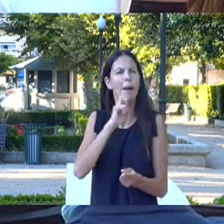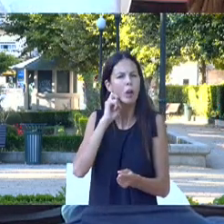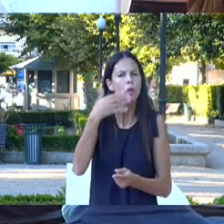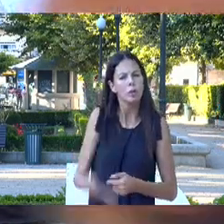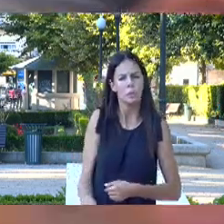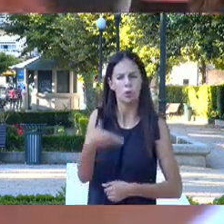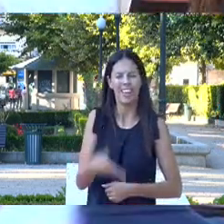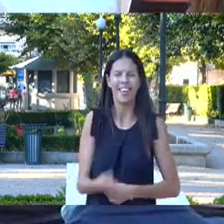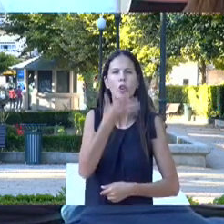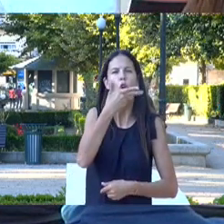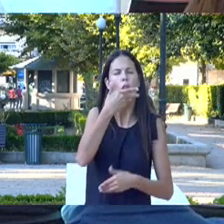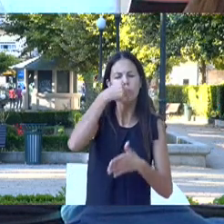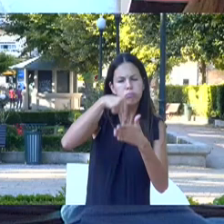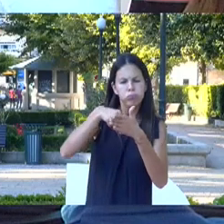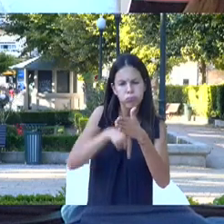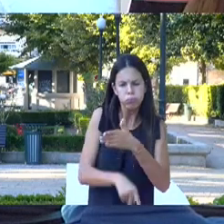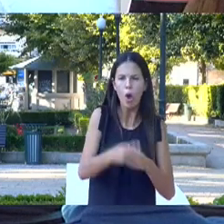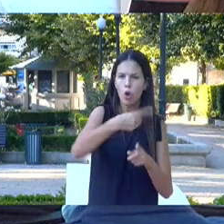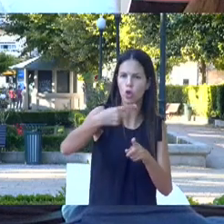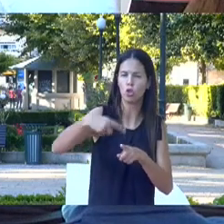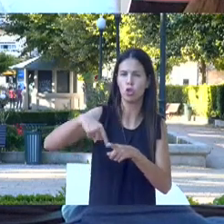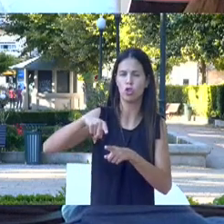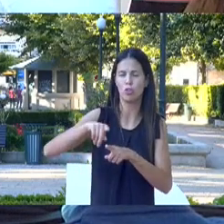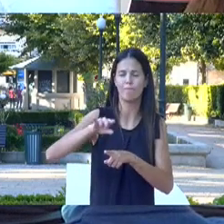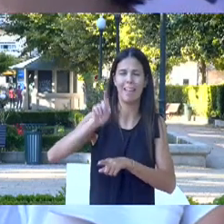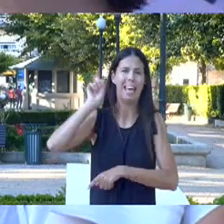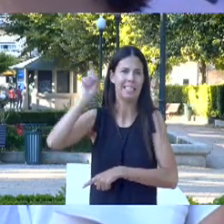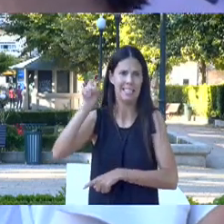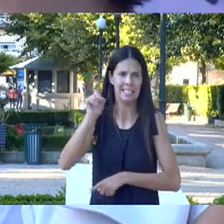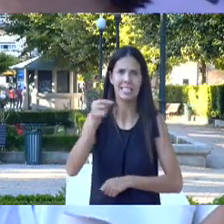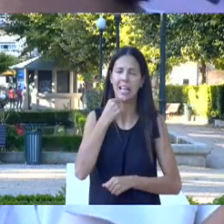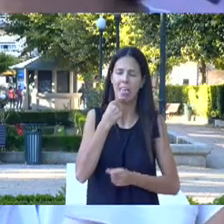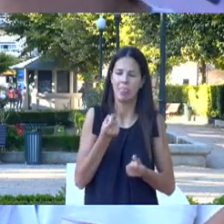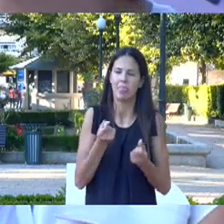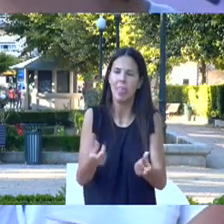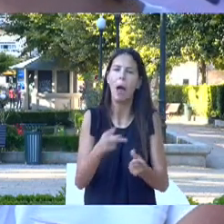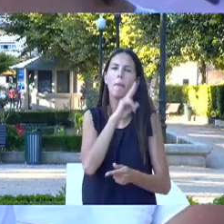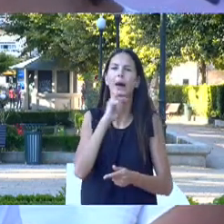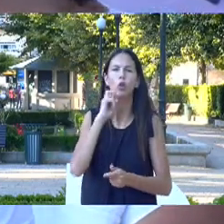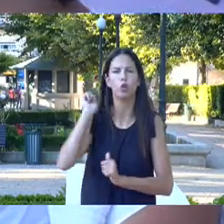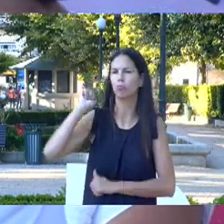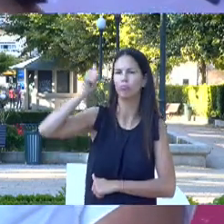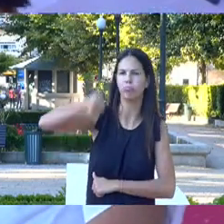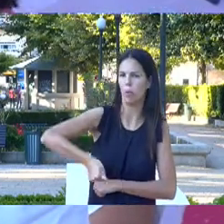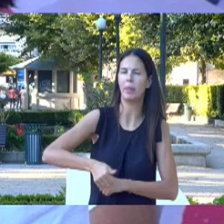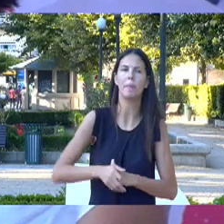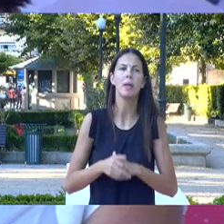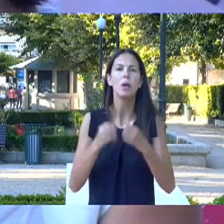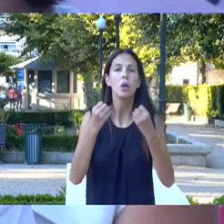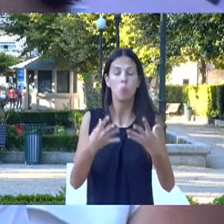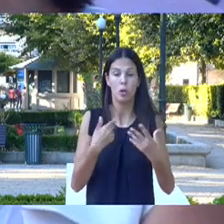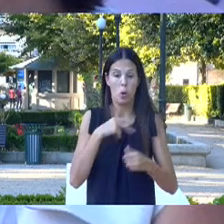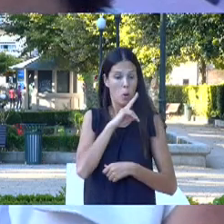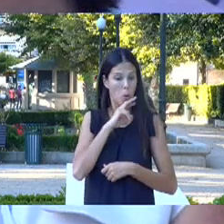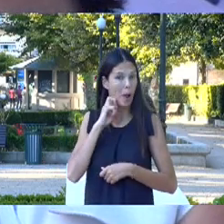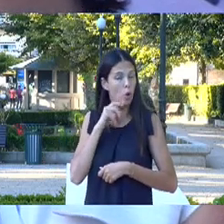coñecer en profundidade aquelas cousas que Ernestina Otero puxo en valor durante a súa vida. Ese valioso